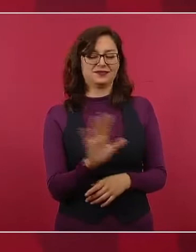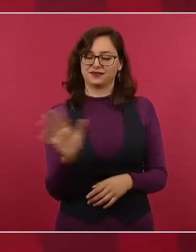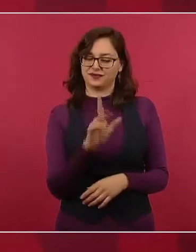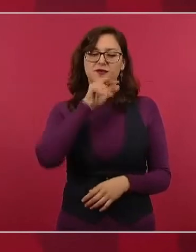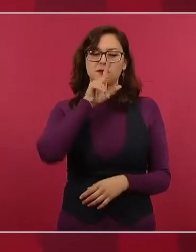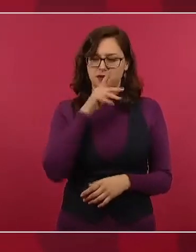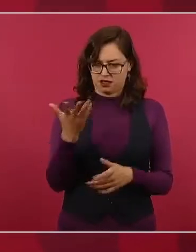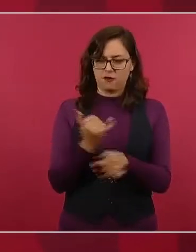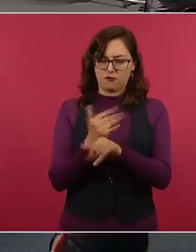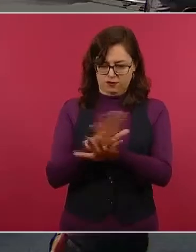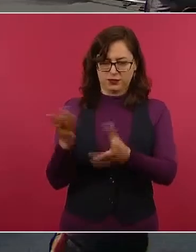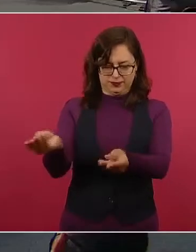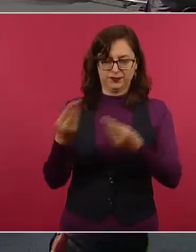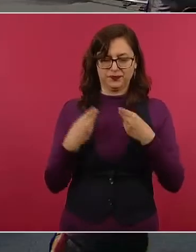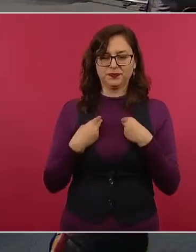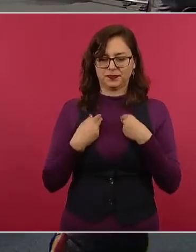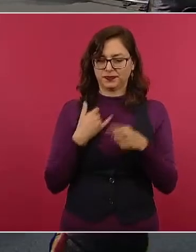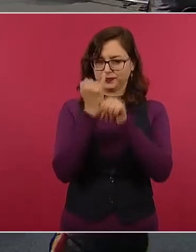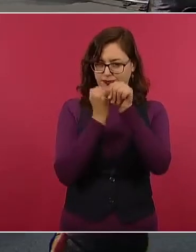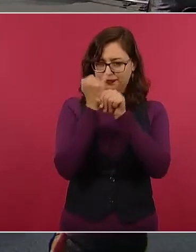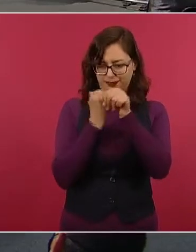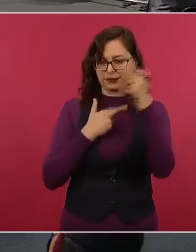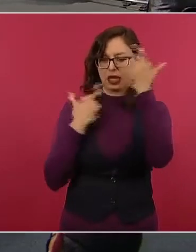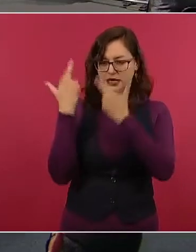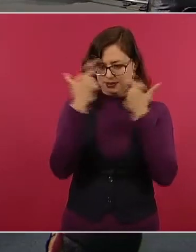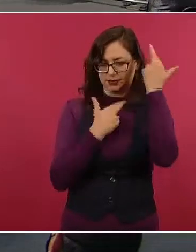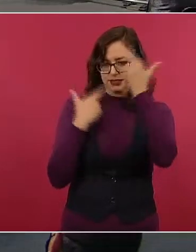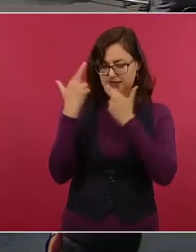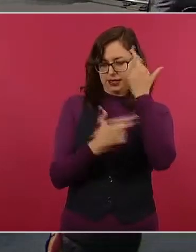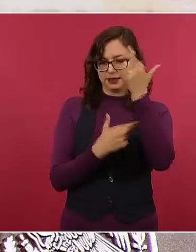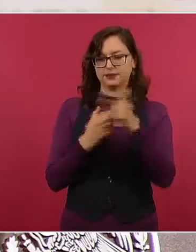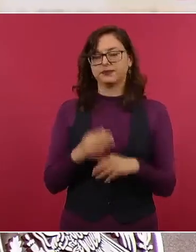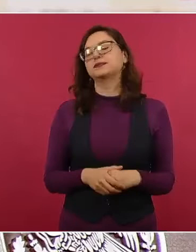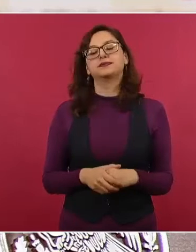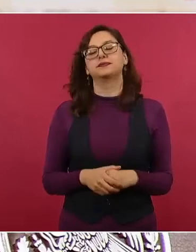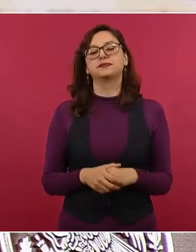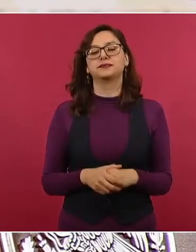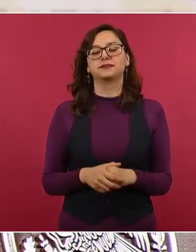ahí. Y está muy difícil, ¿sí? Porque